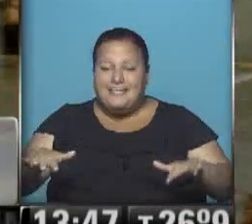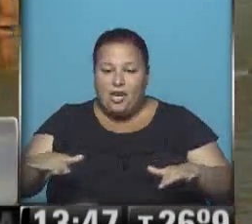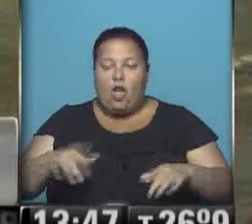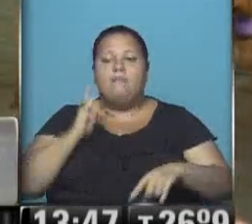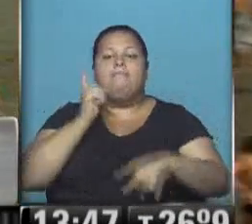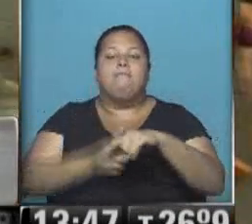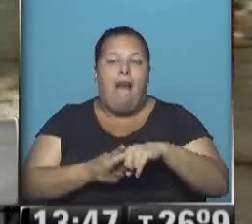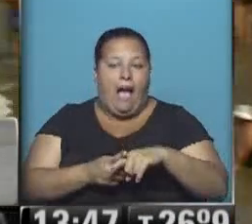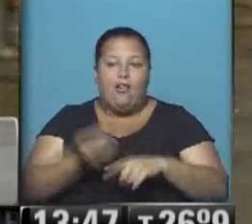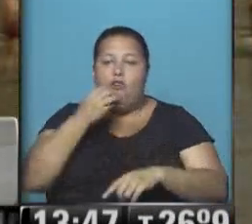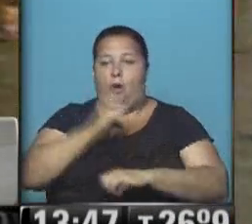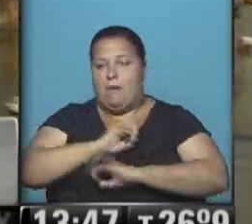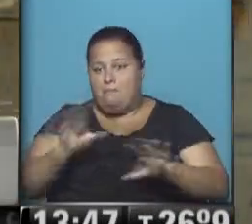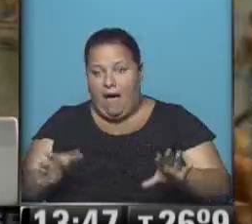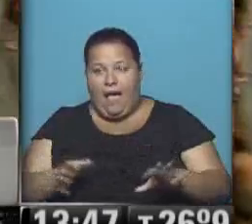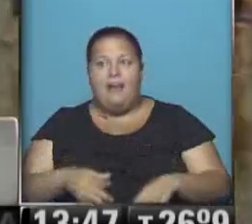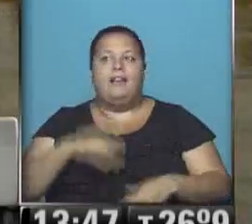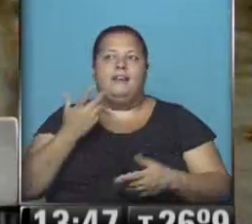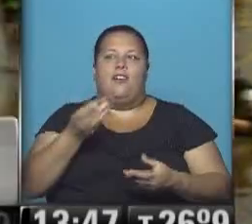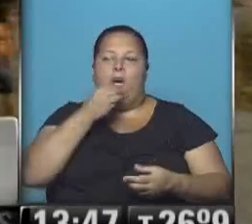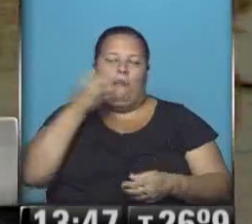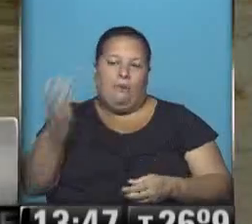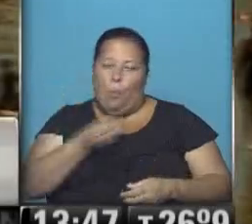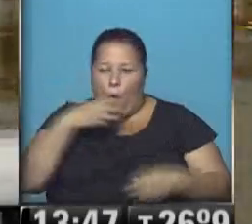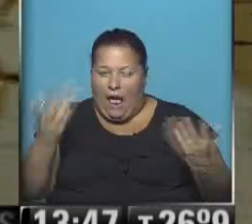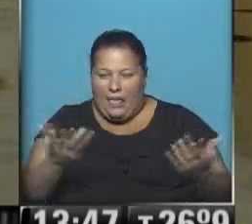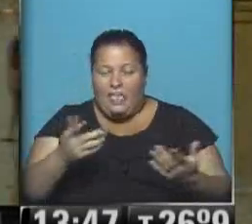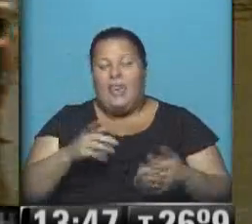a eso se le agrega la mala alimentación, la comida chatarra,